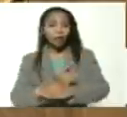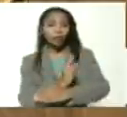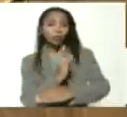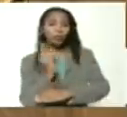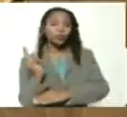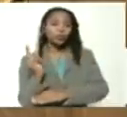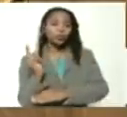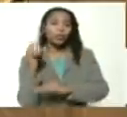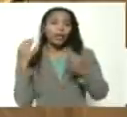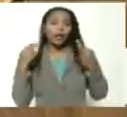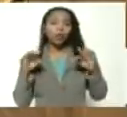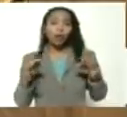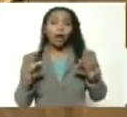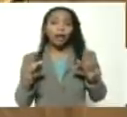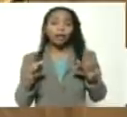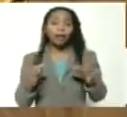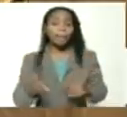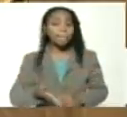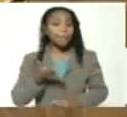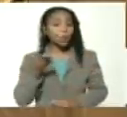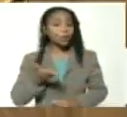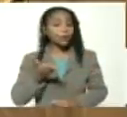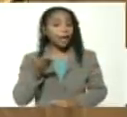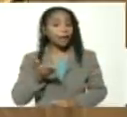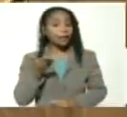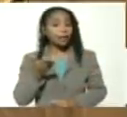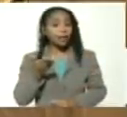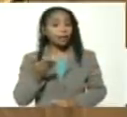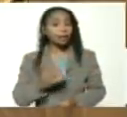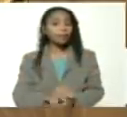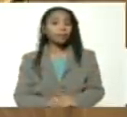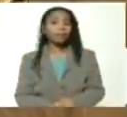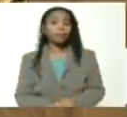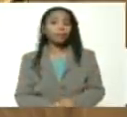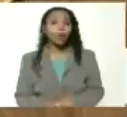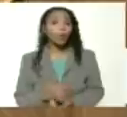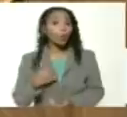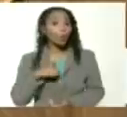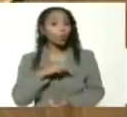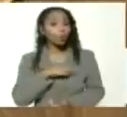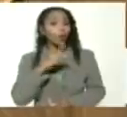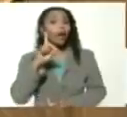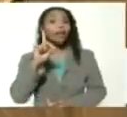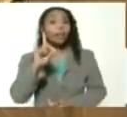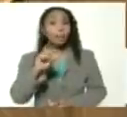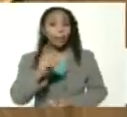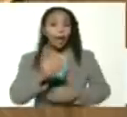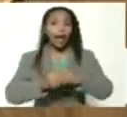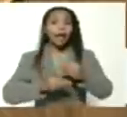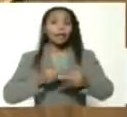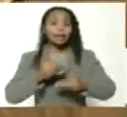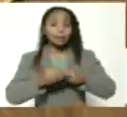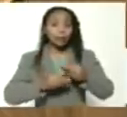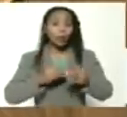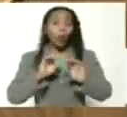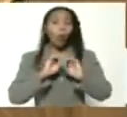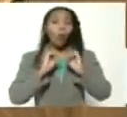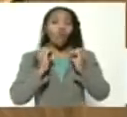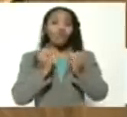Y un detalle muy importante, hemos nosotros también creado una